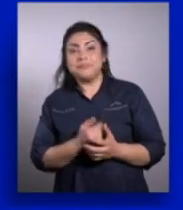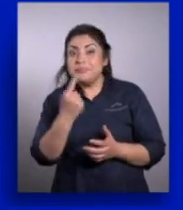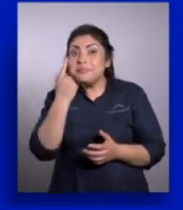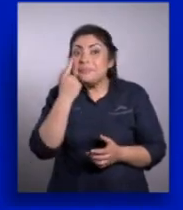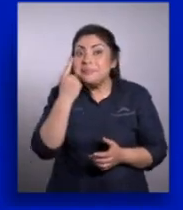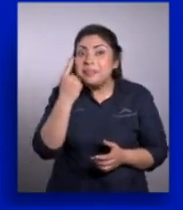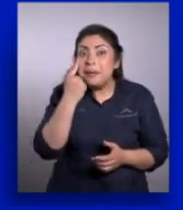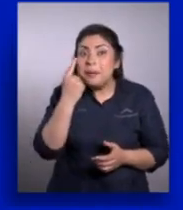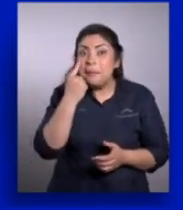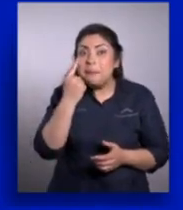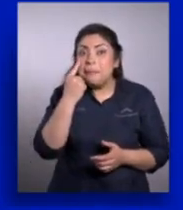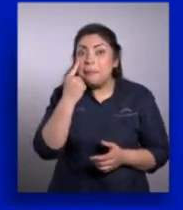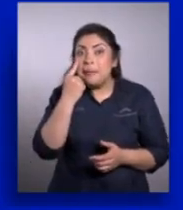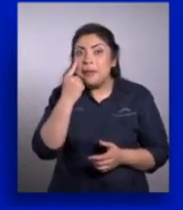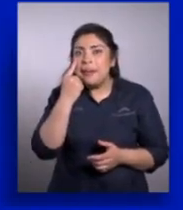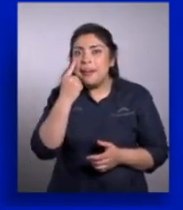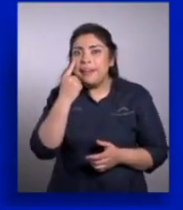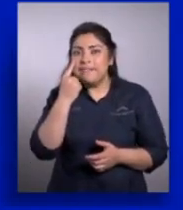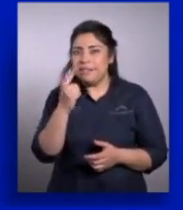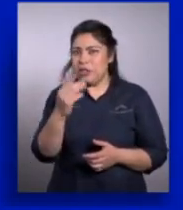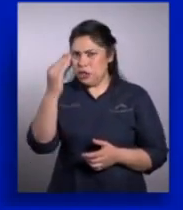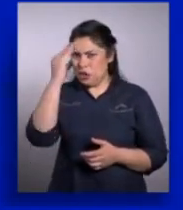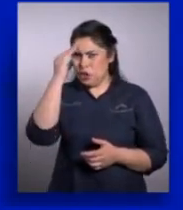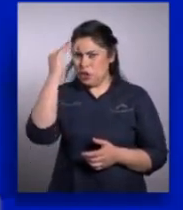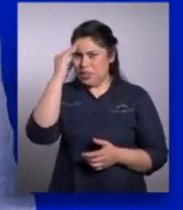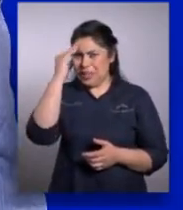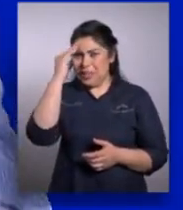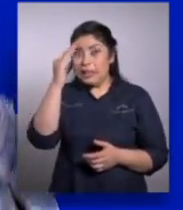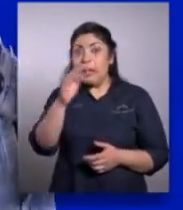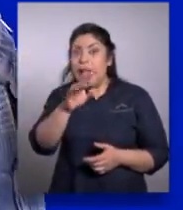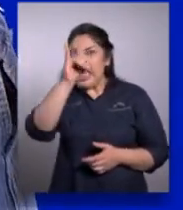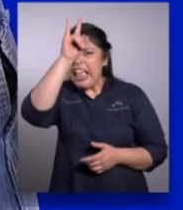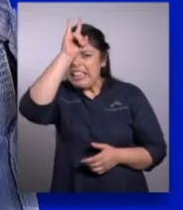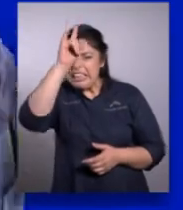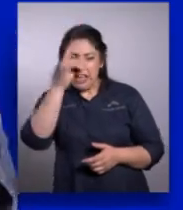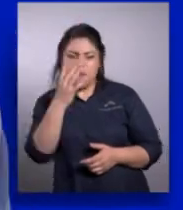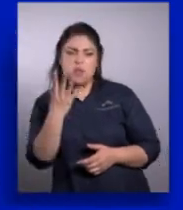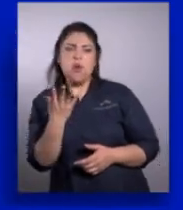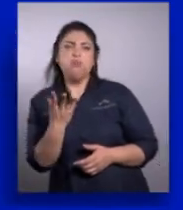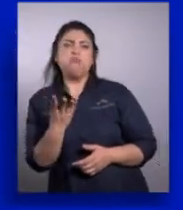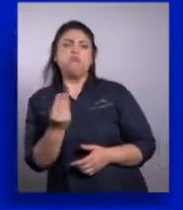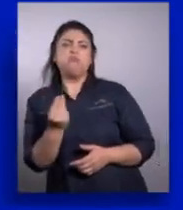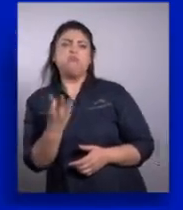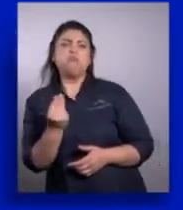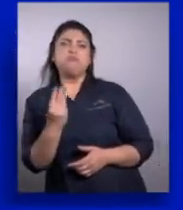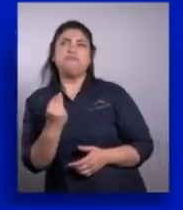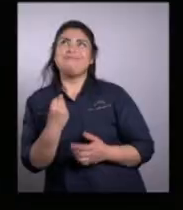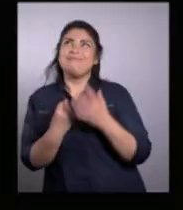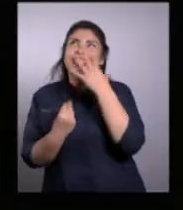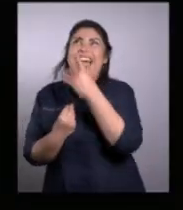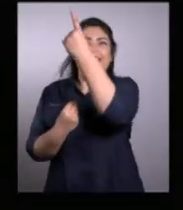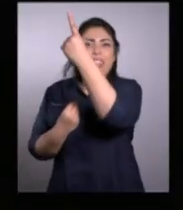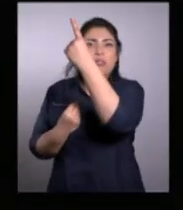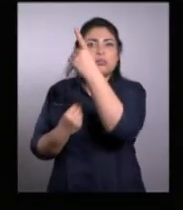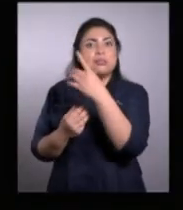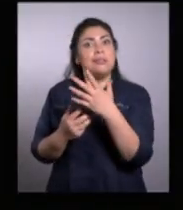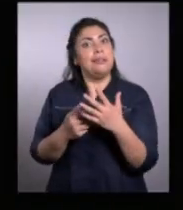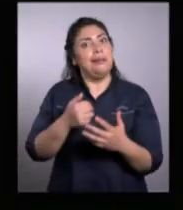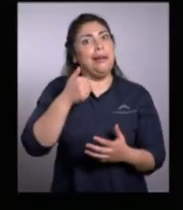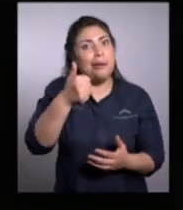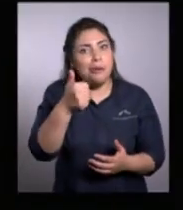tiene un terror al que camina contigo y camina contigo el señor temor